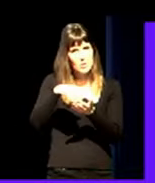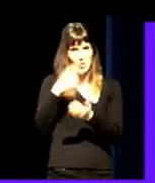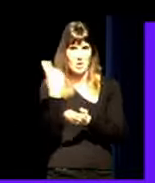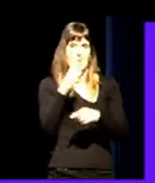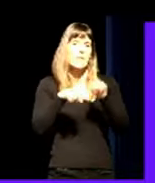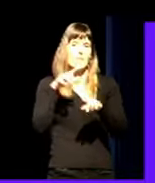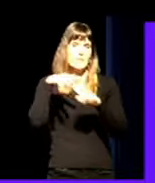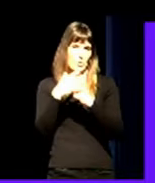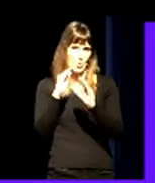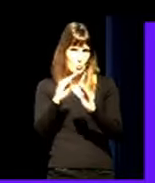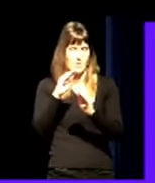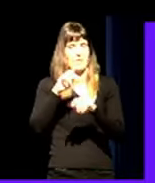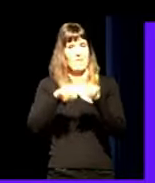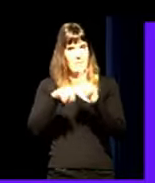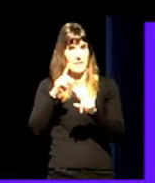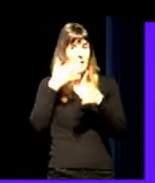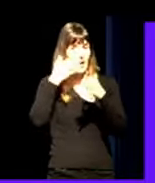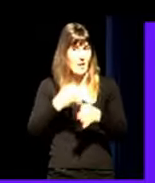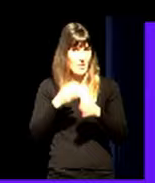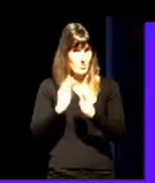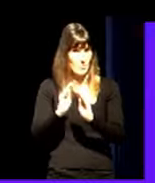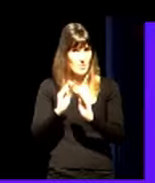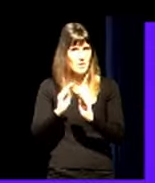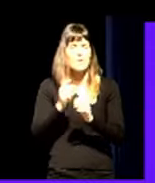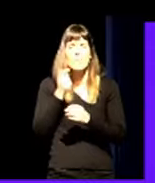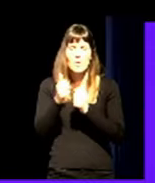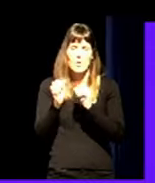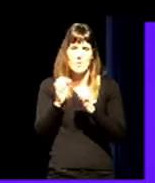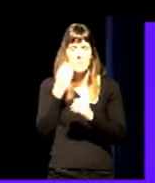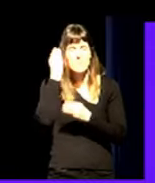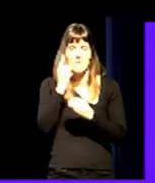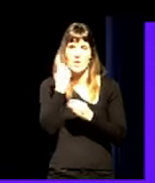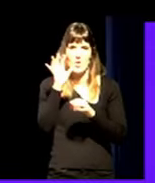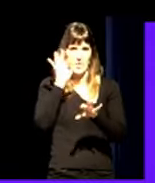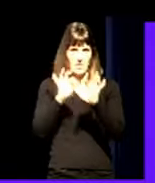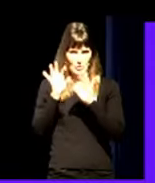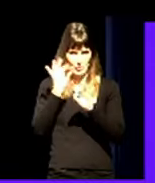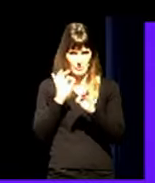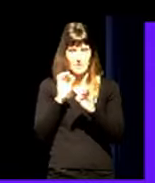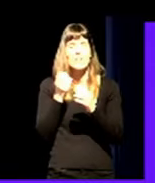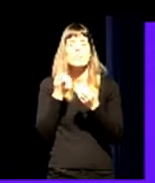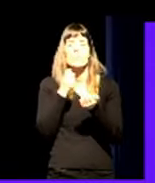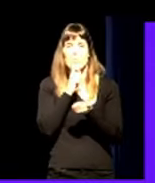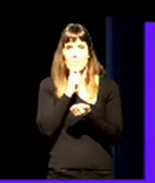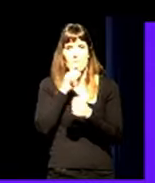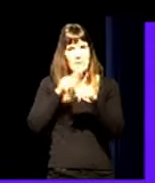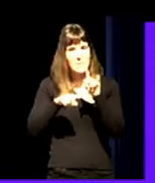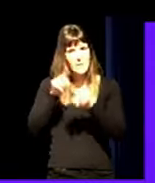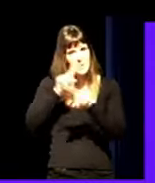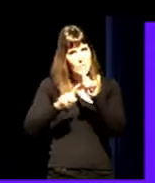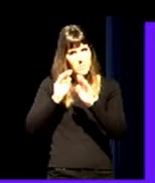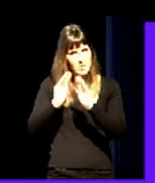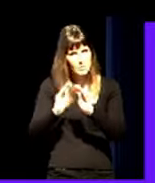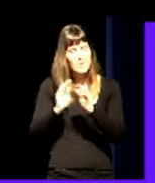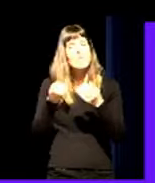su realidad, de su contexto, conforme, primero, decida qué SAI emplea, en función de la problemática que tiene, conforme